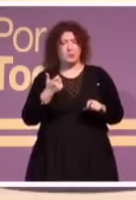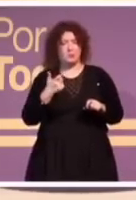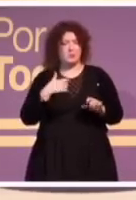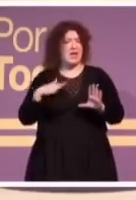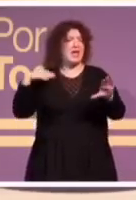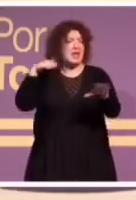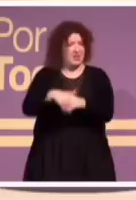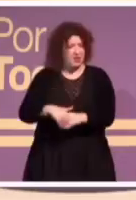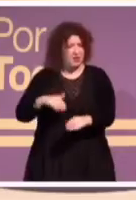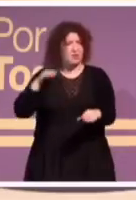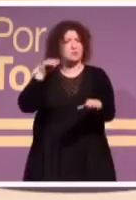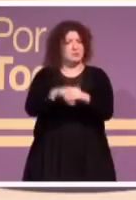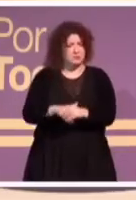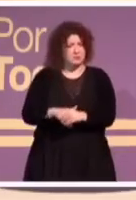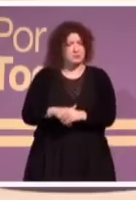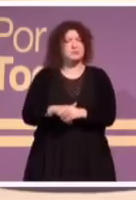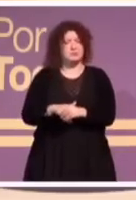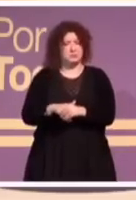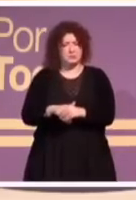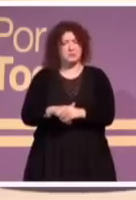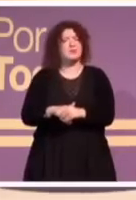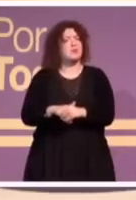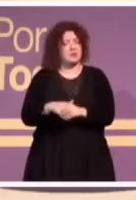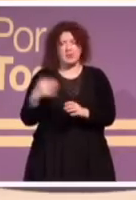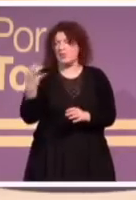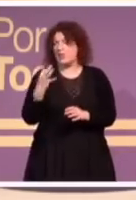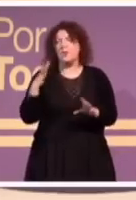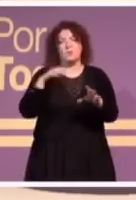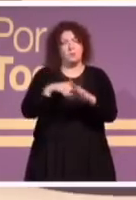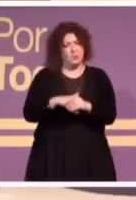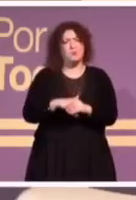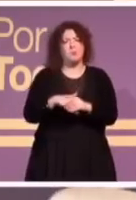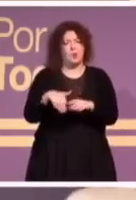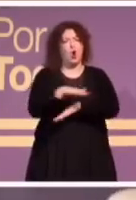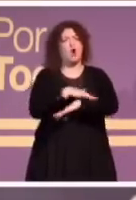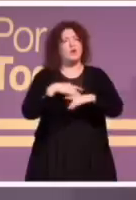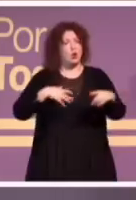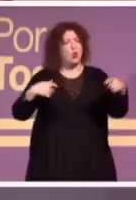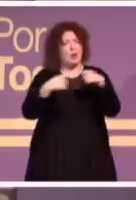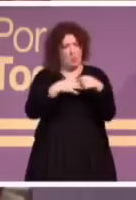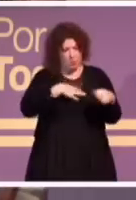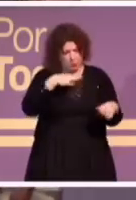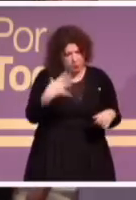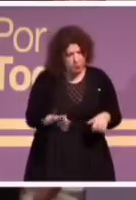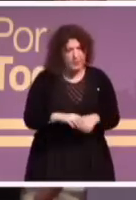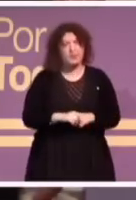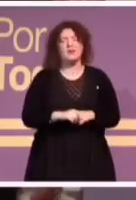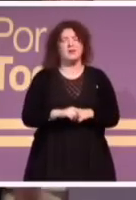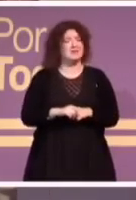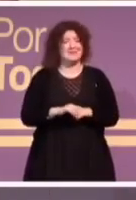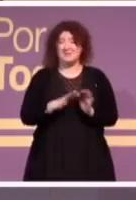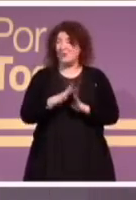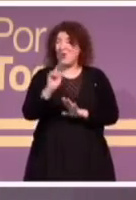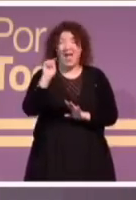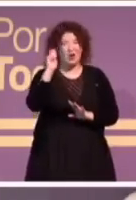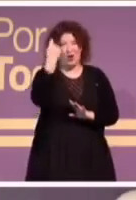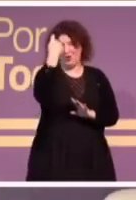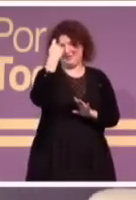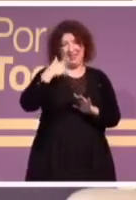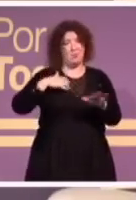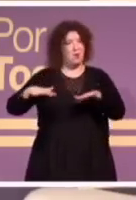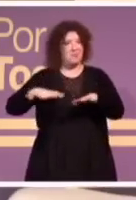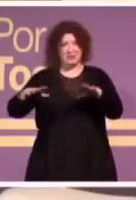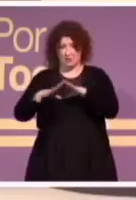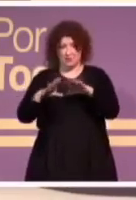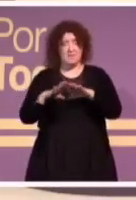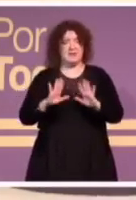las elecciones decidían que había que votar para el gobierno de coalición. Es una conquista del movimiento